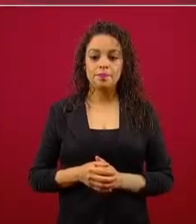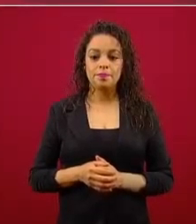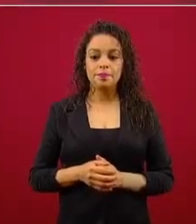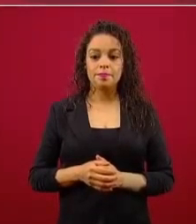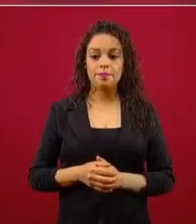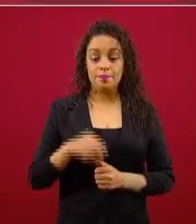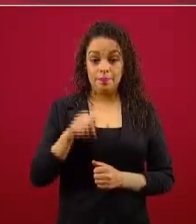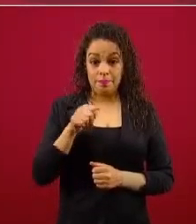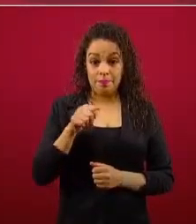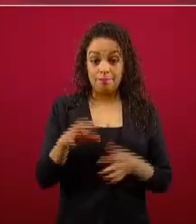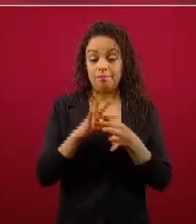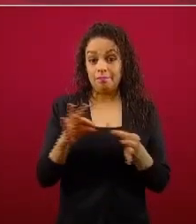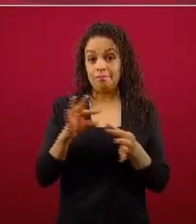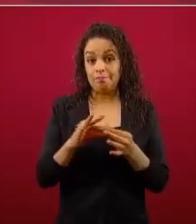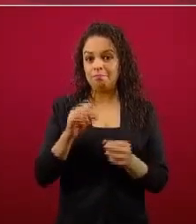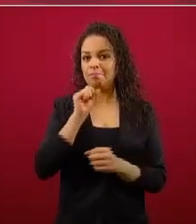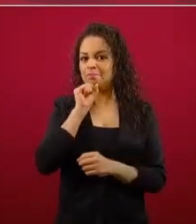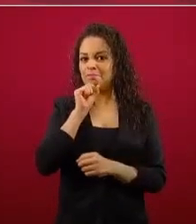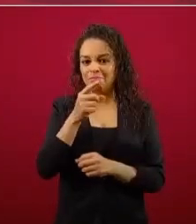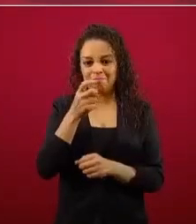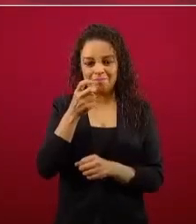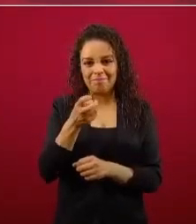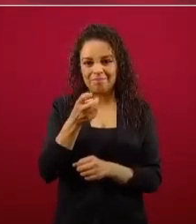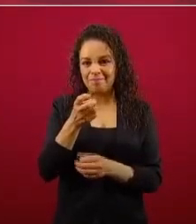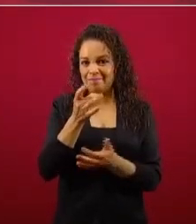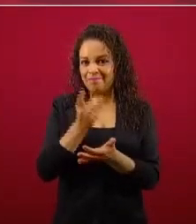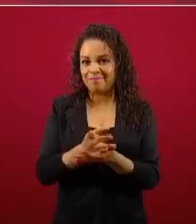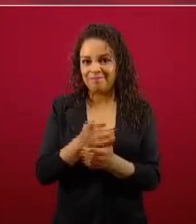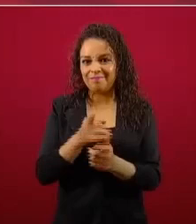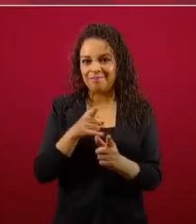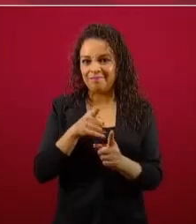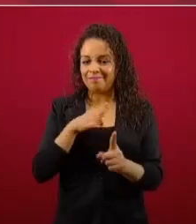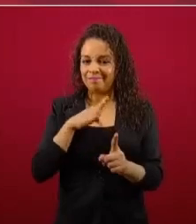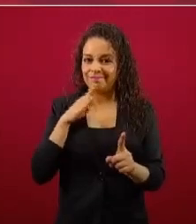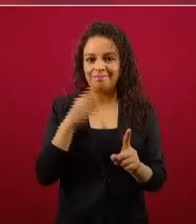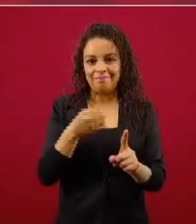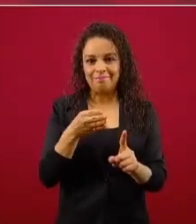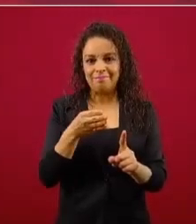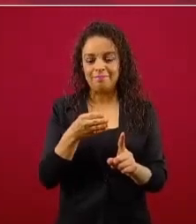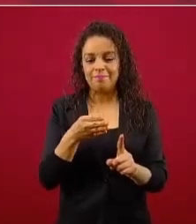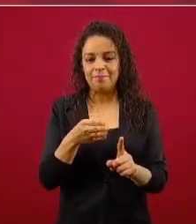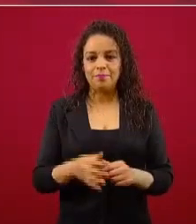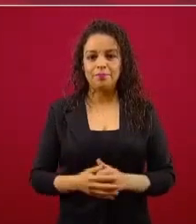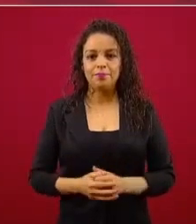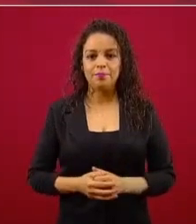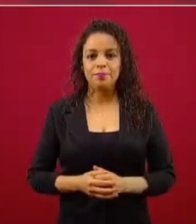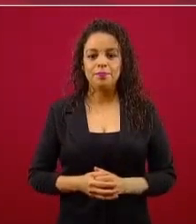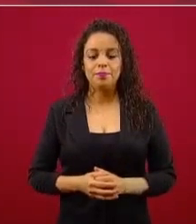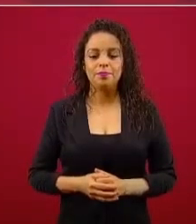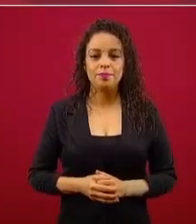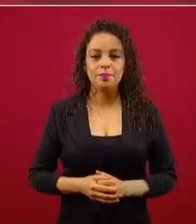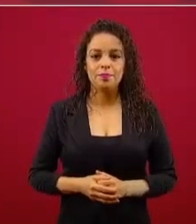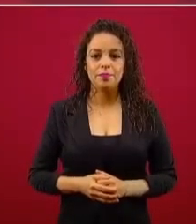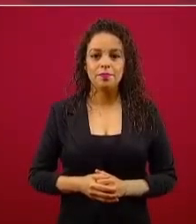Y hablaba de eso, de si podíamos